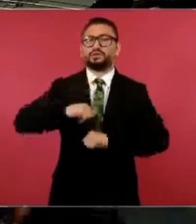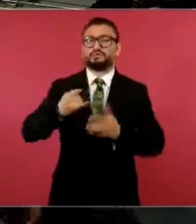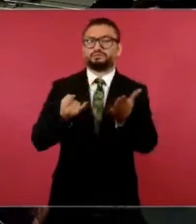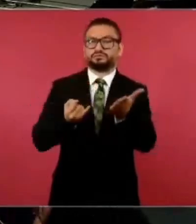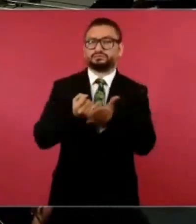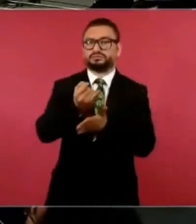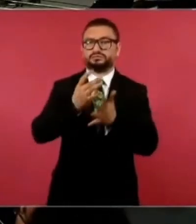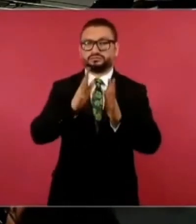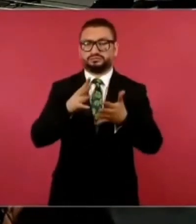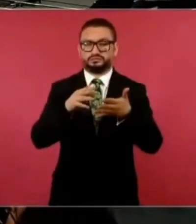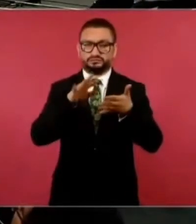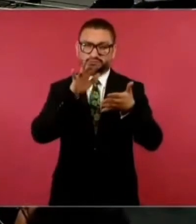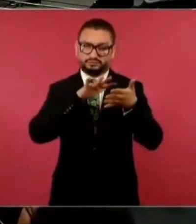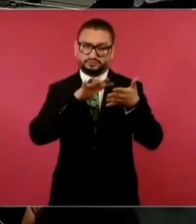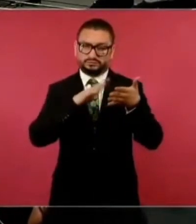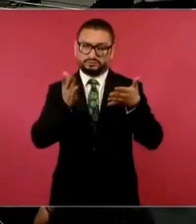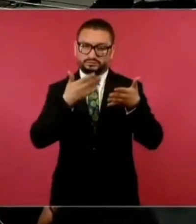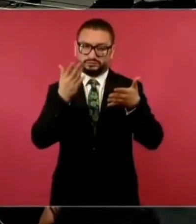Síguele.